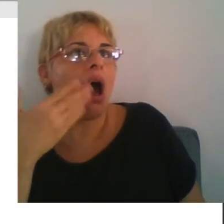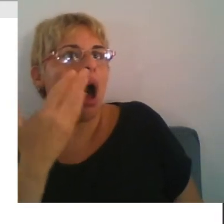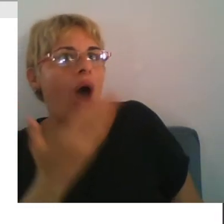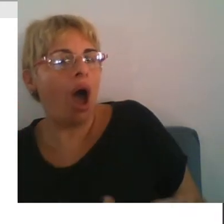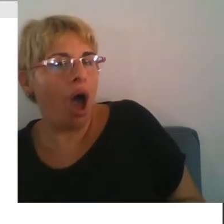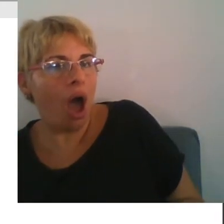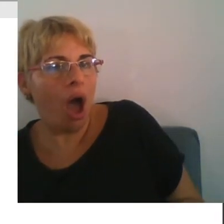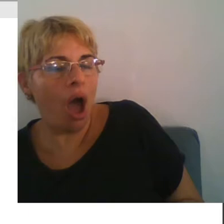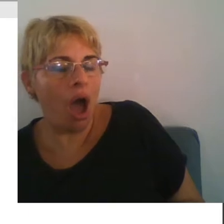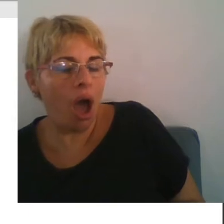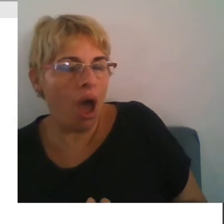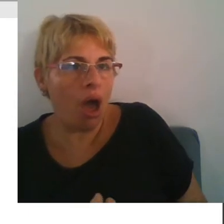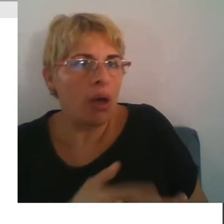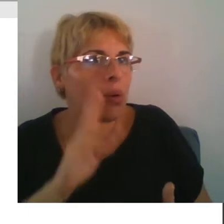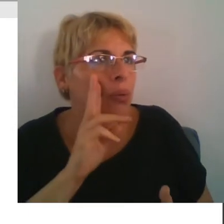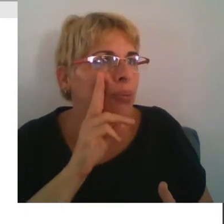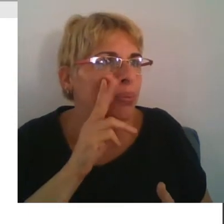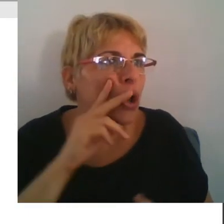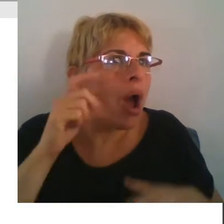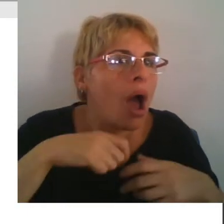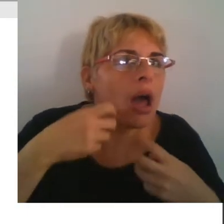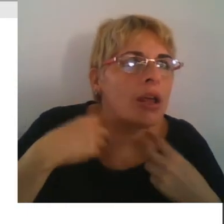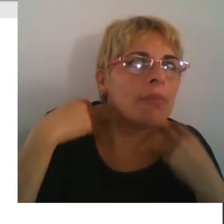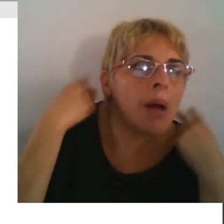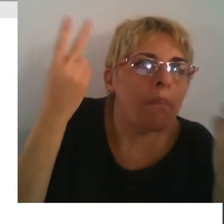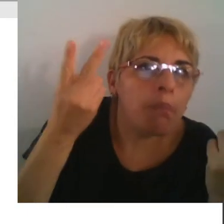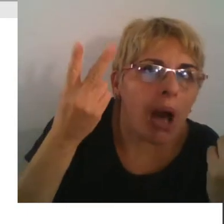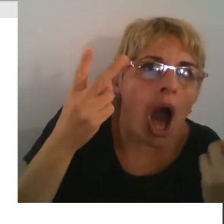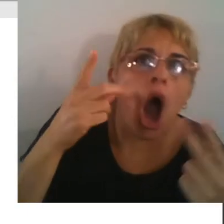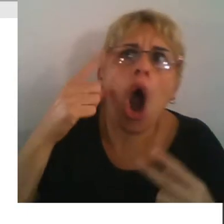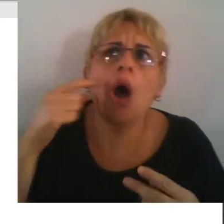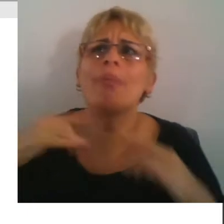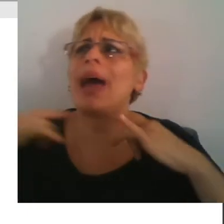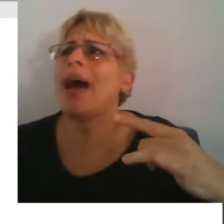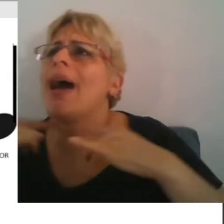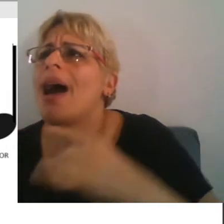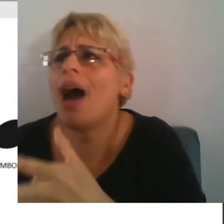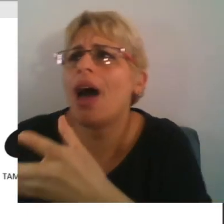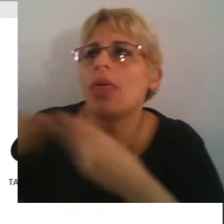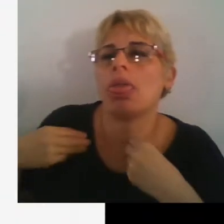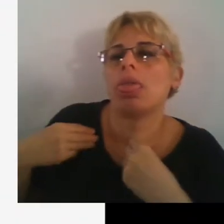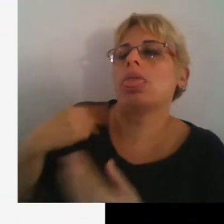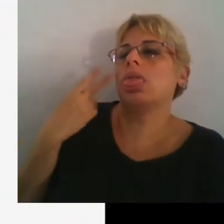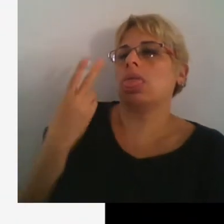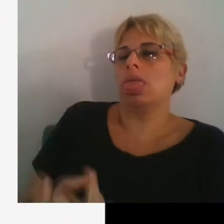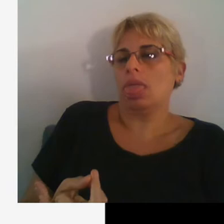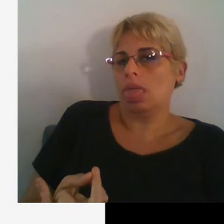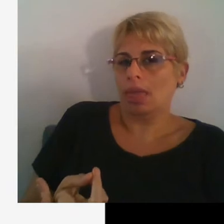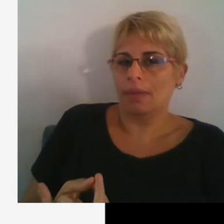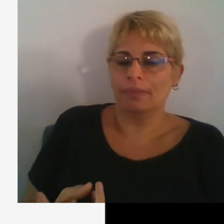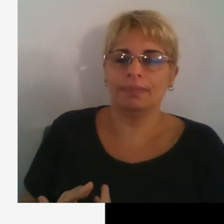del circo, cuando vio la rebelión, pidió socorro y se desmayó.